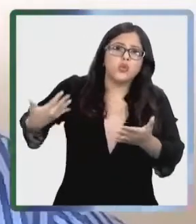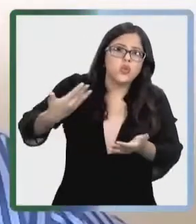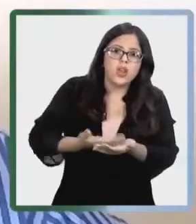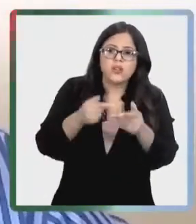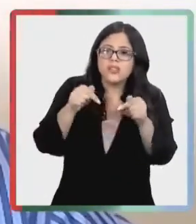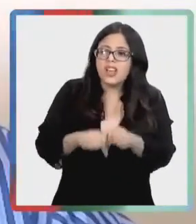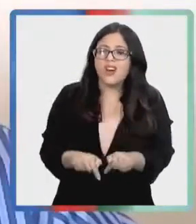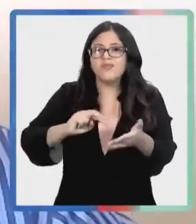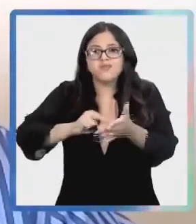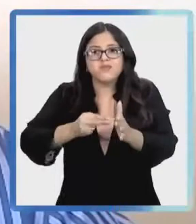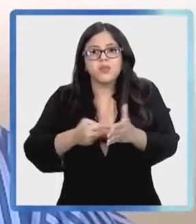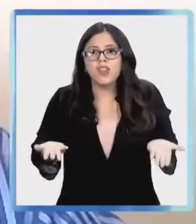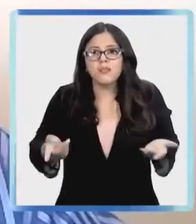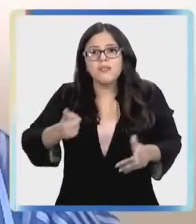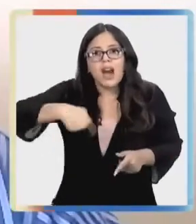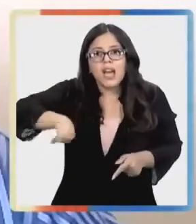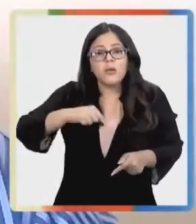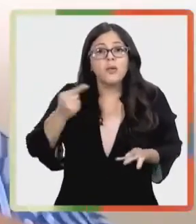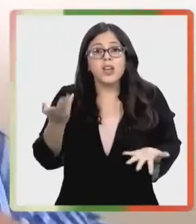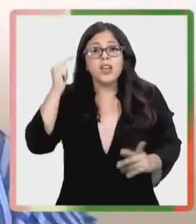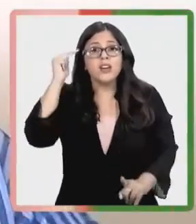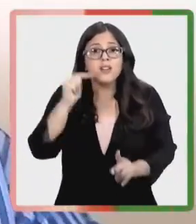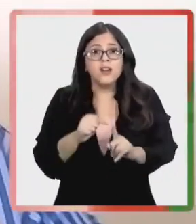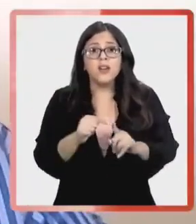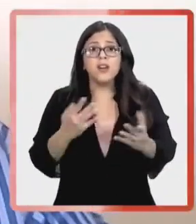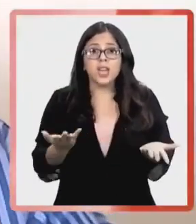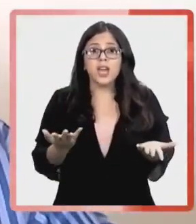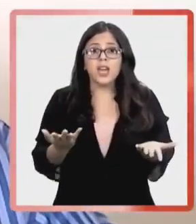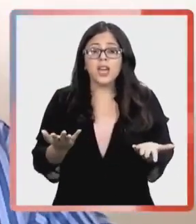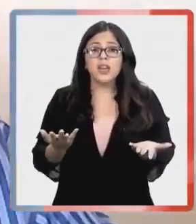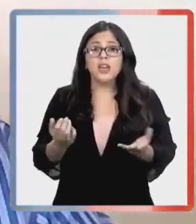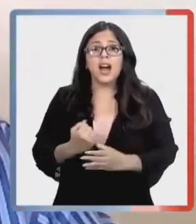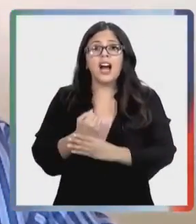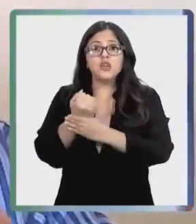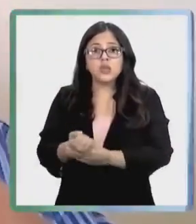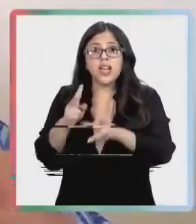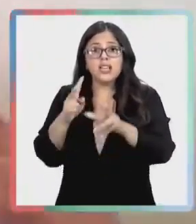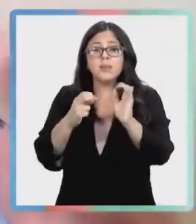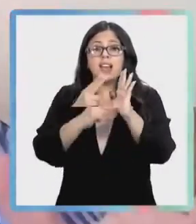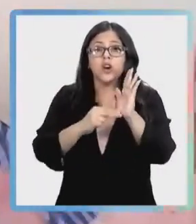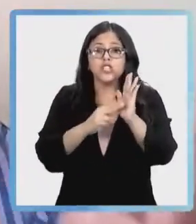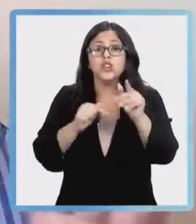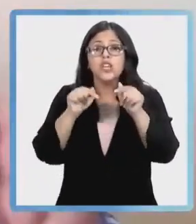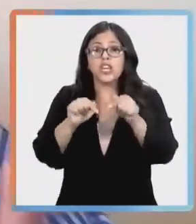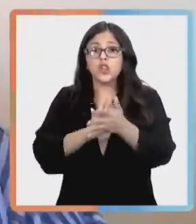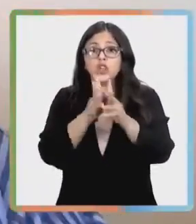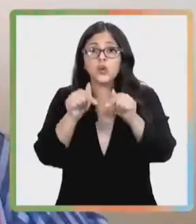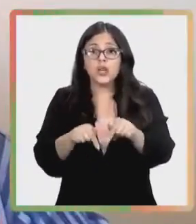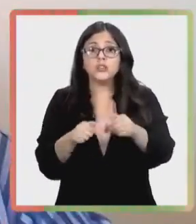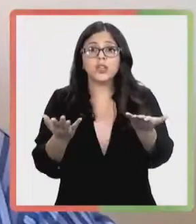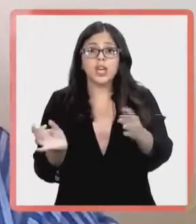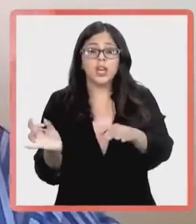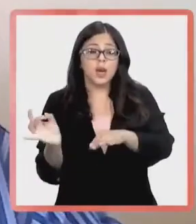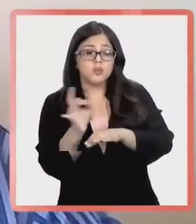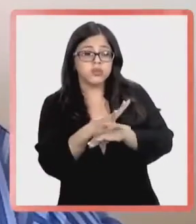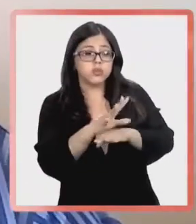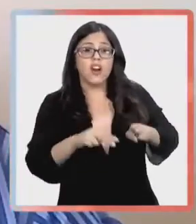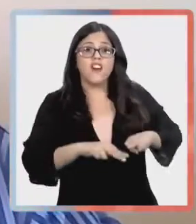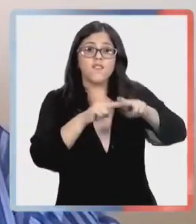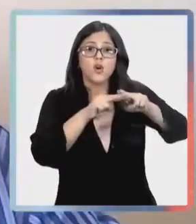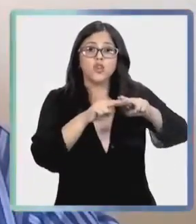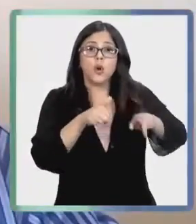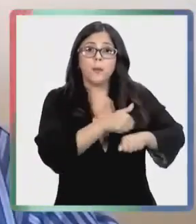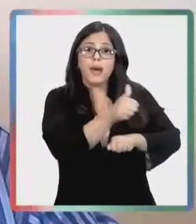en vaca flaca. Pero lo que se busca ahí es mancomunar esa cotización y que toda ella vaya a este Fondo Universal de